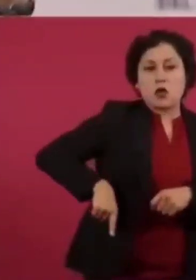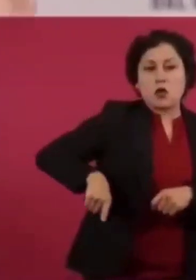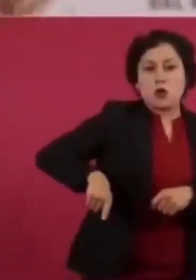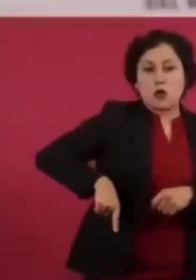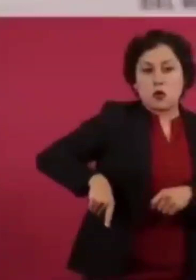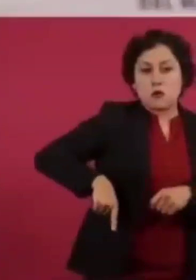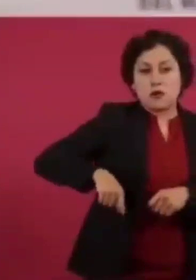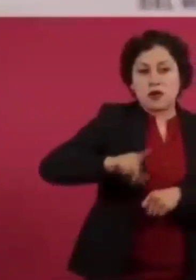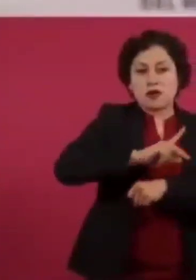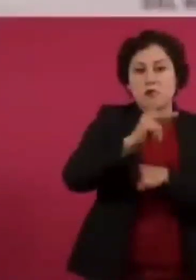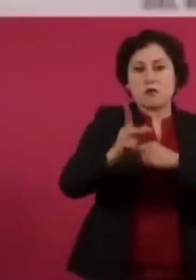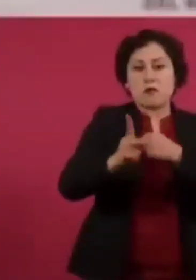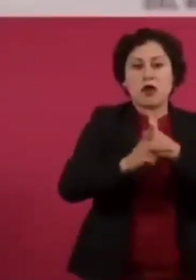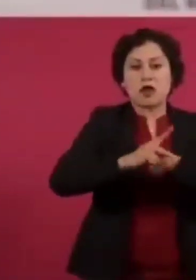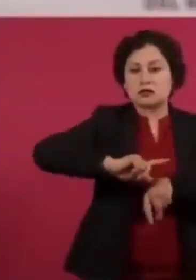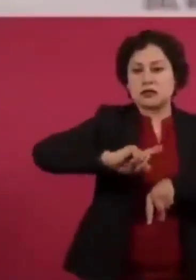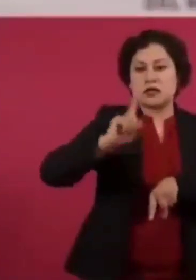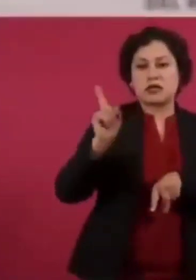y que todo lo va a resolver el mercado.